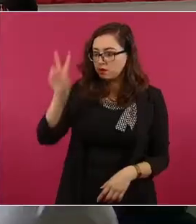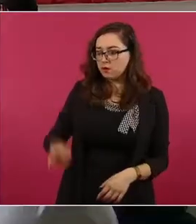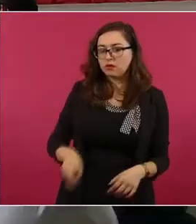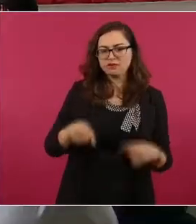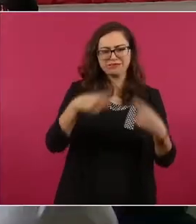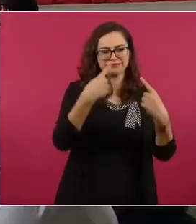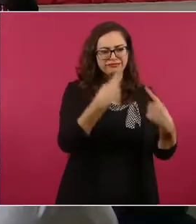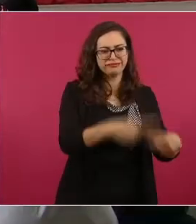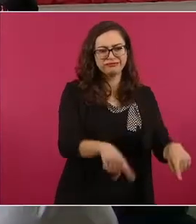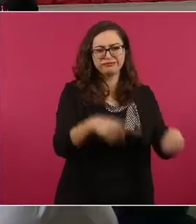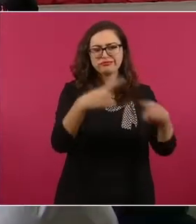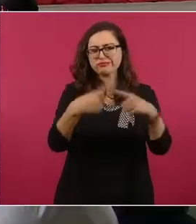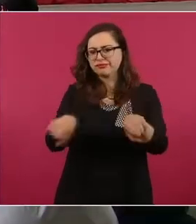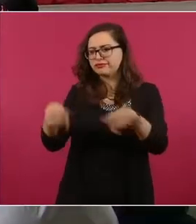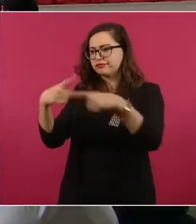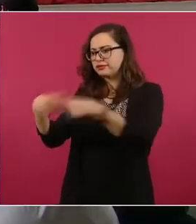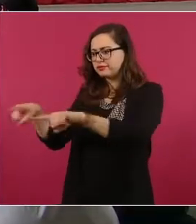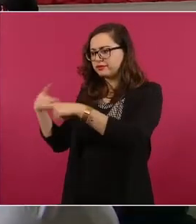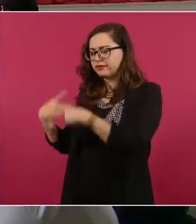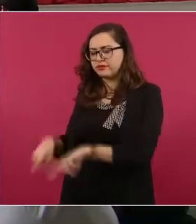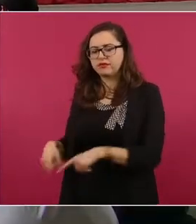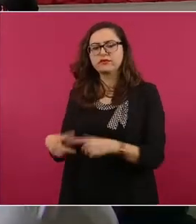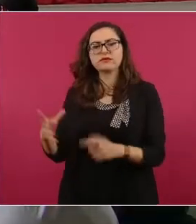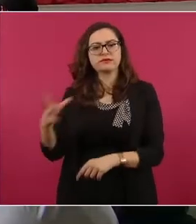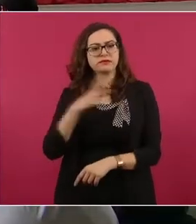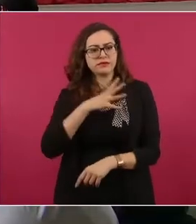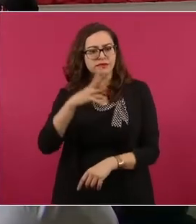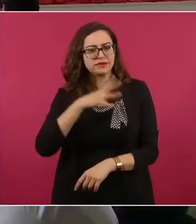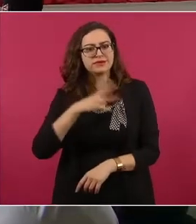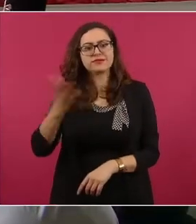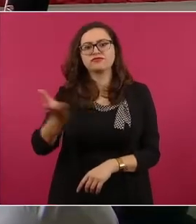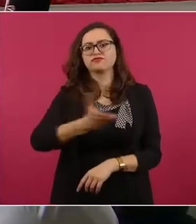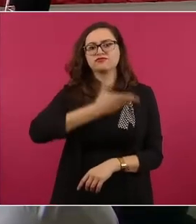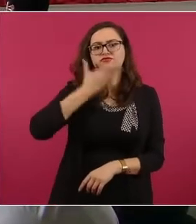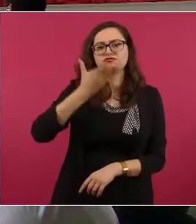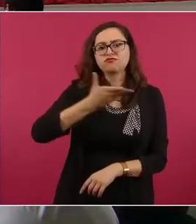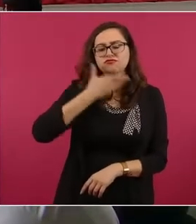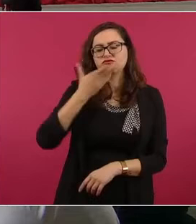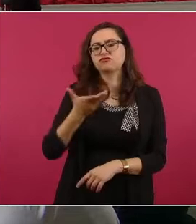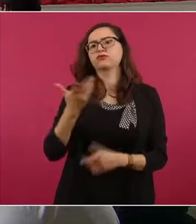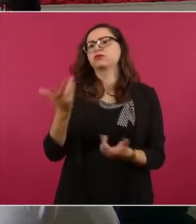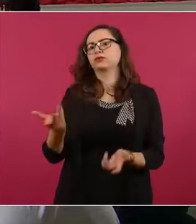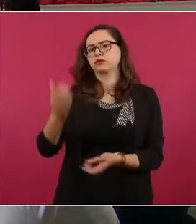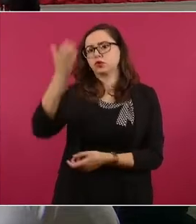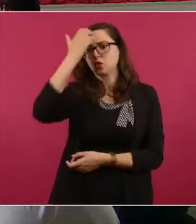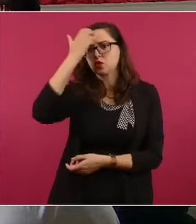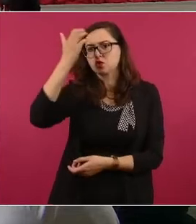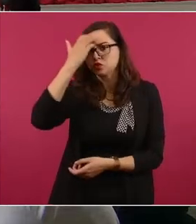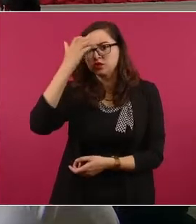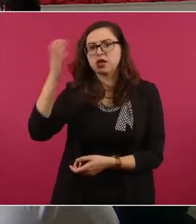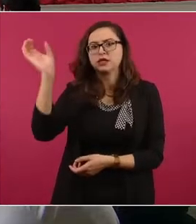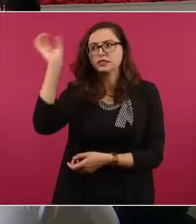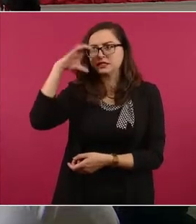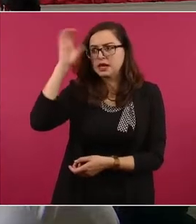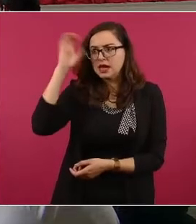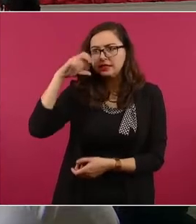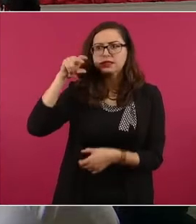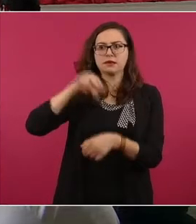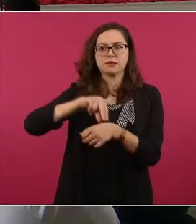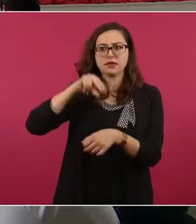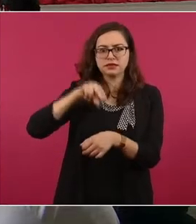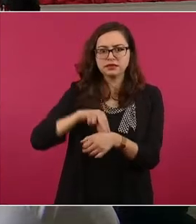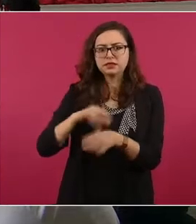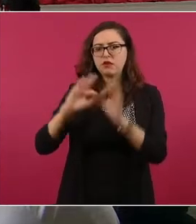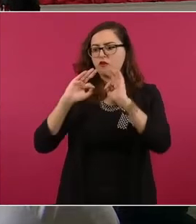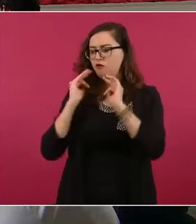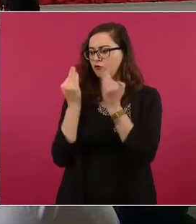Soberanía Nacional, es decir, a la pluralidad de diferentes formas de conocer y hacer ciencia,